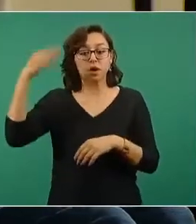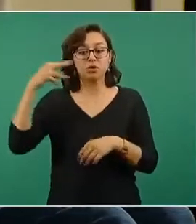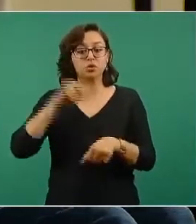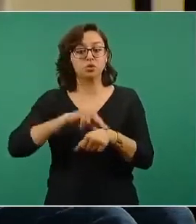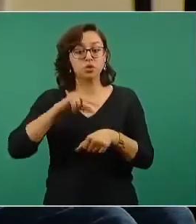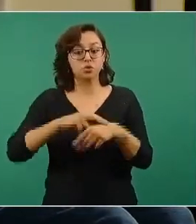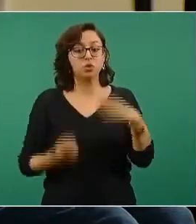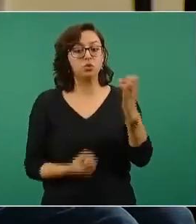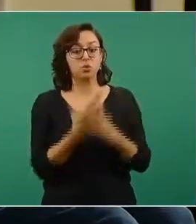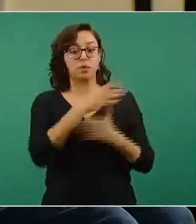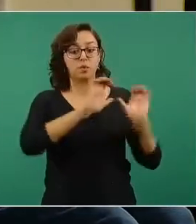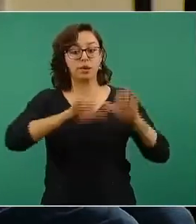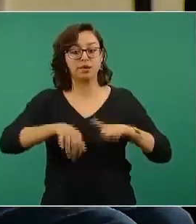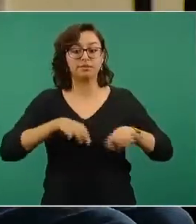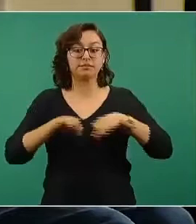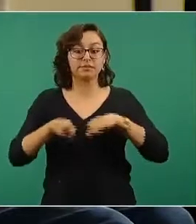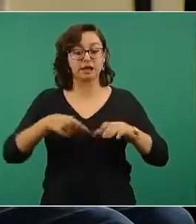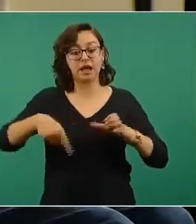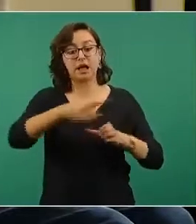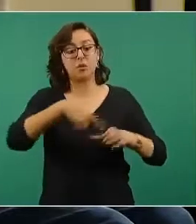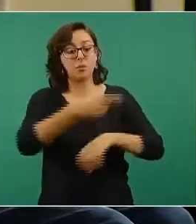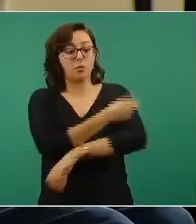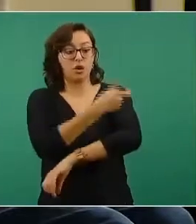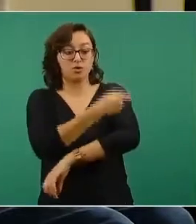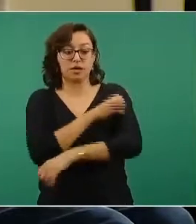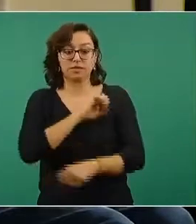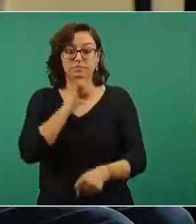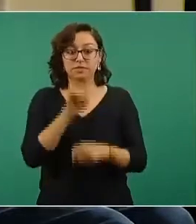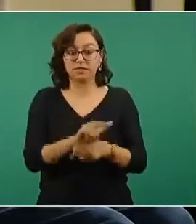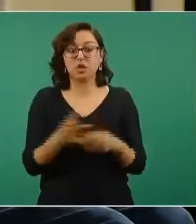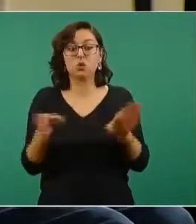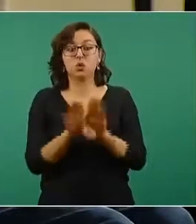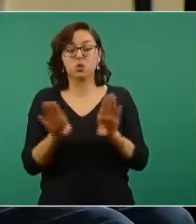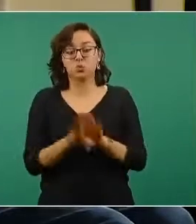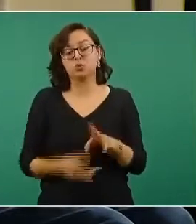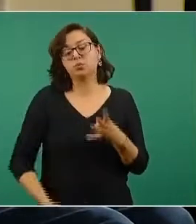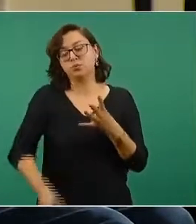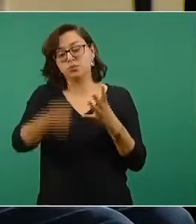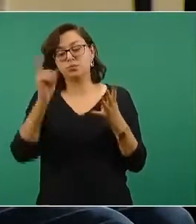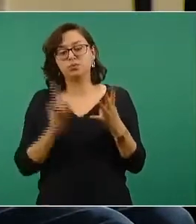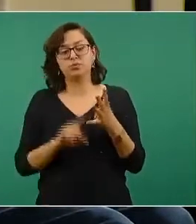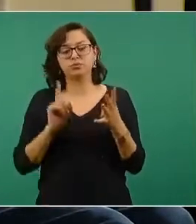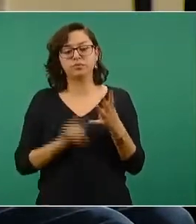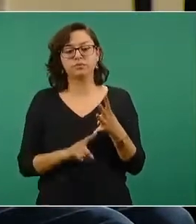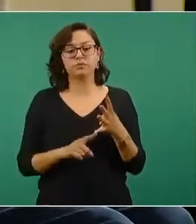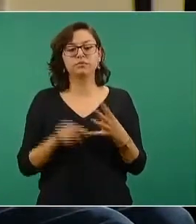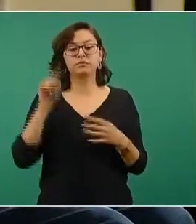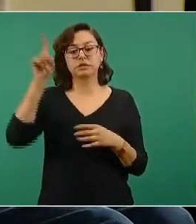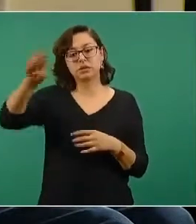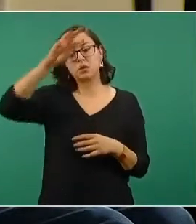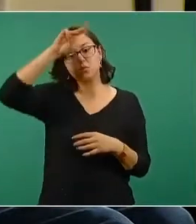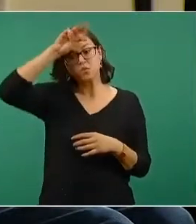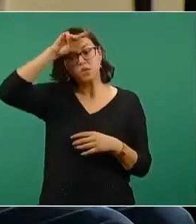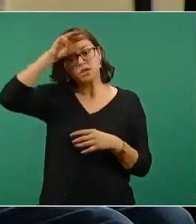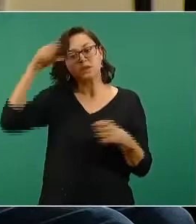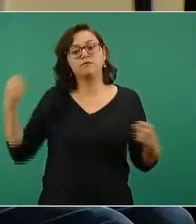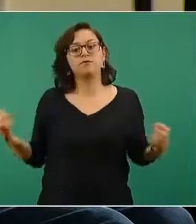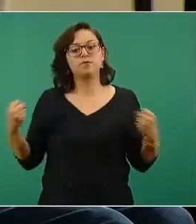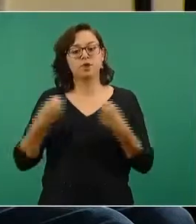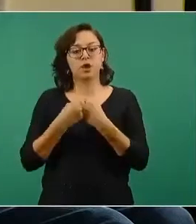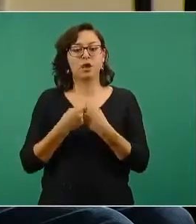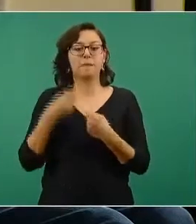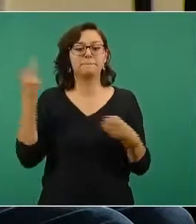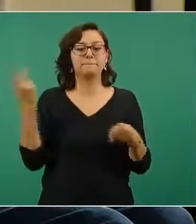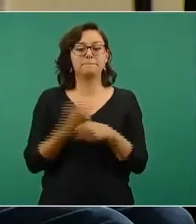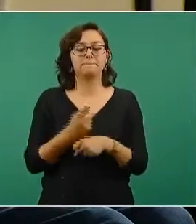hay un esquema especial para ellos. Ya nada más rapidísimo, nos reportan que en Monclova y en Frontera, en Monterrey, no están